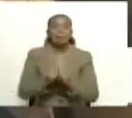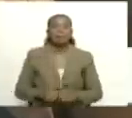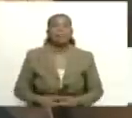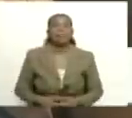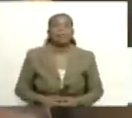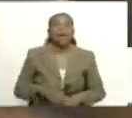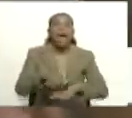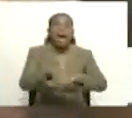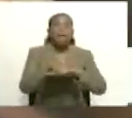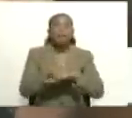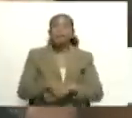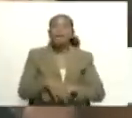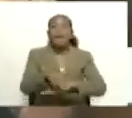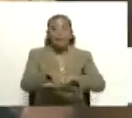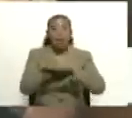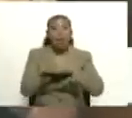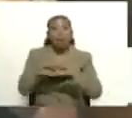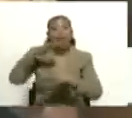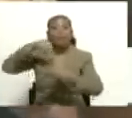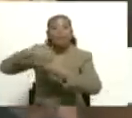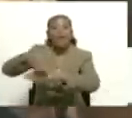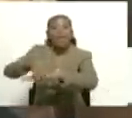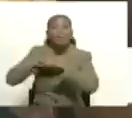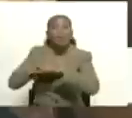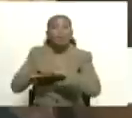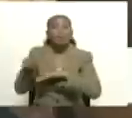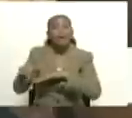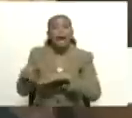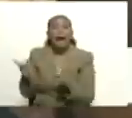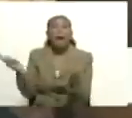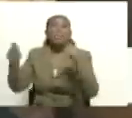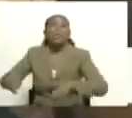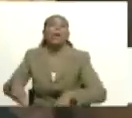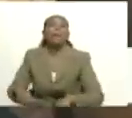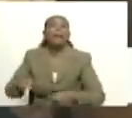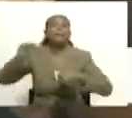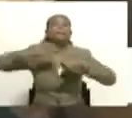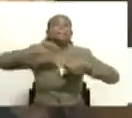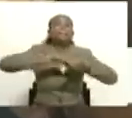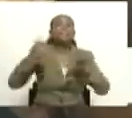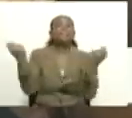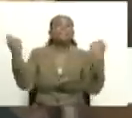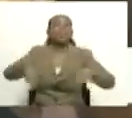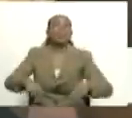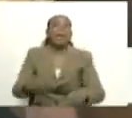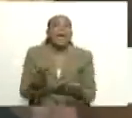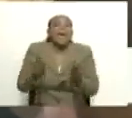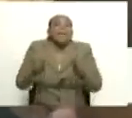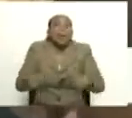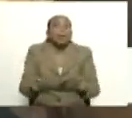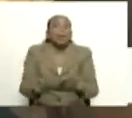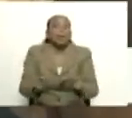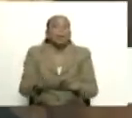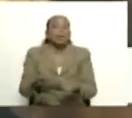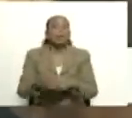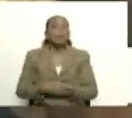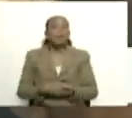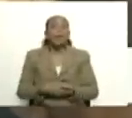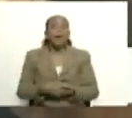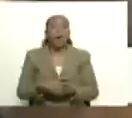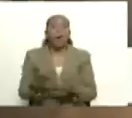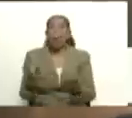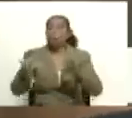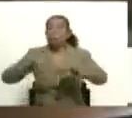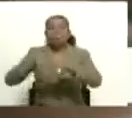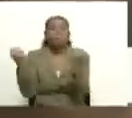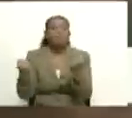gobierno. Y por eso aquellos que apuestan a intentar sostener o